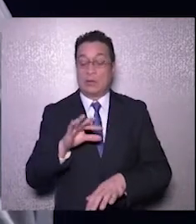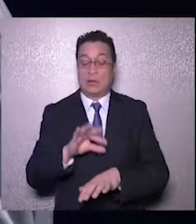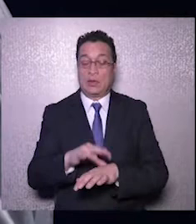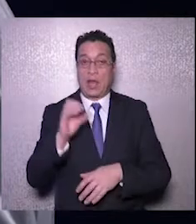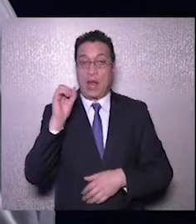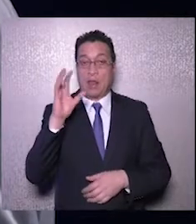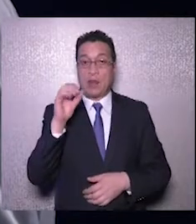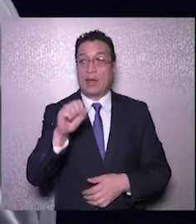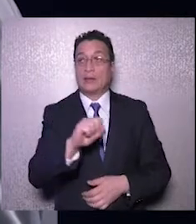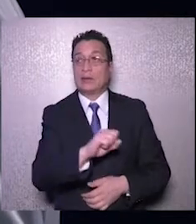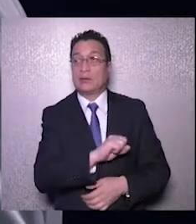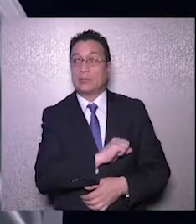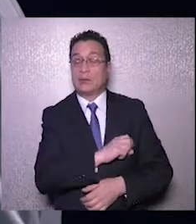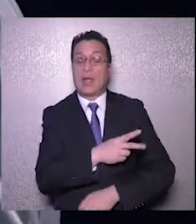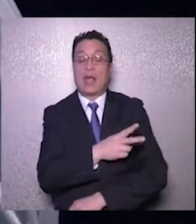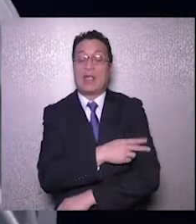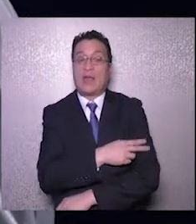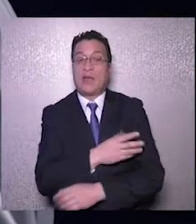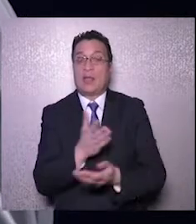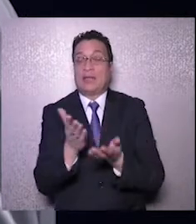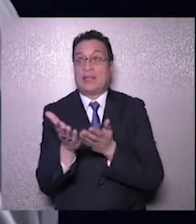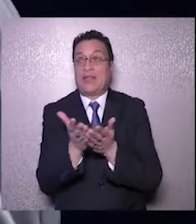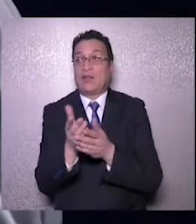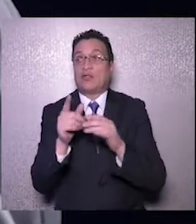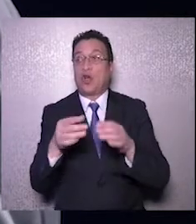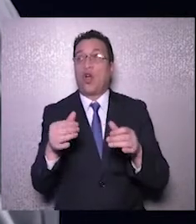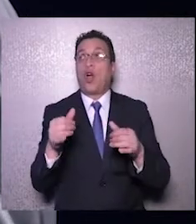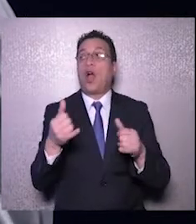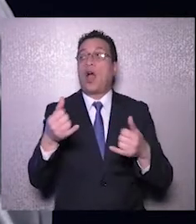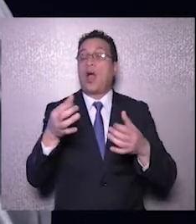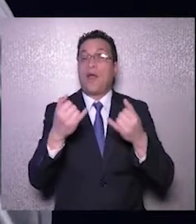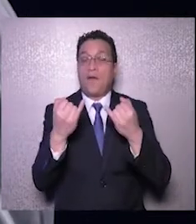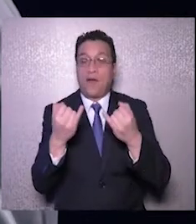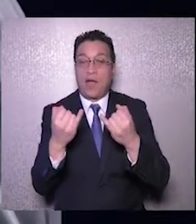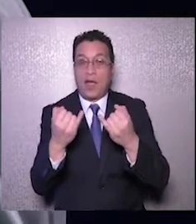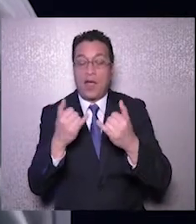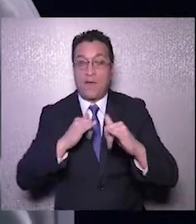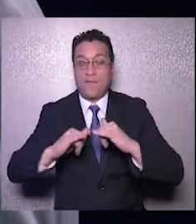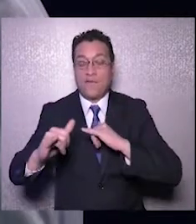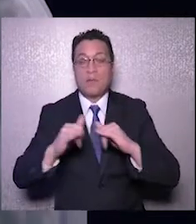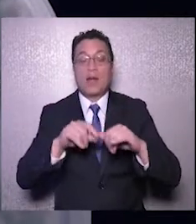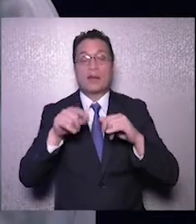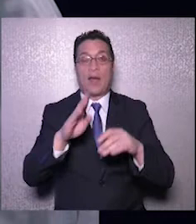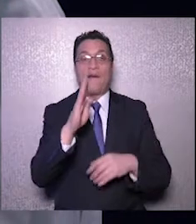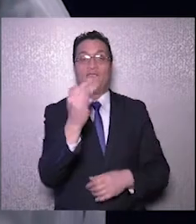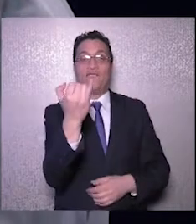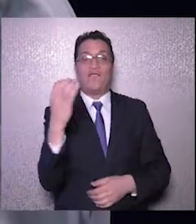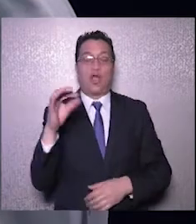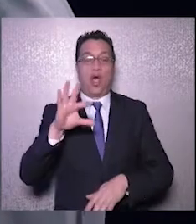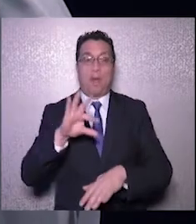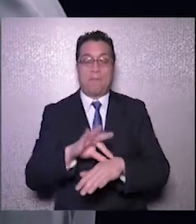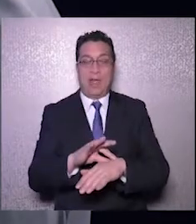Me desempeño como jefe de servicio de informática clínica en el Departamento de Informática Biomédica de Clínica Alemana de Santiago.